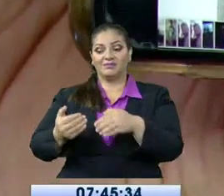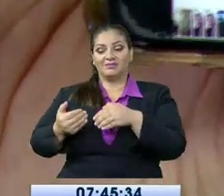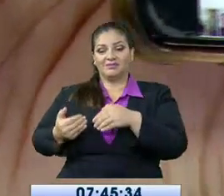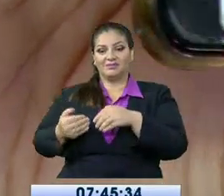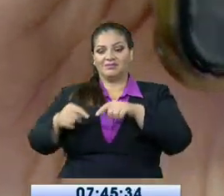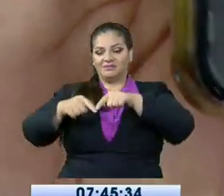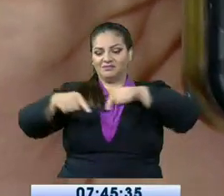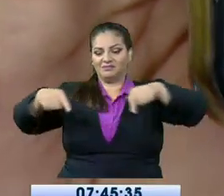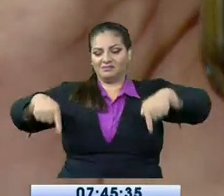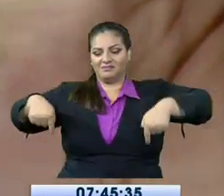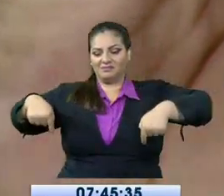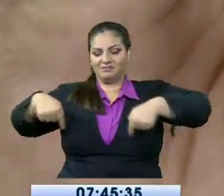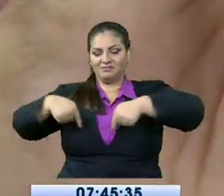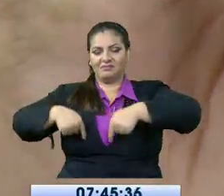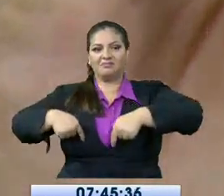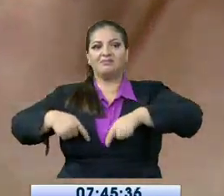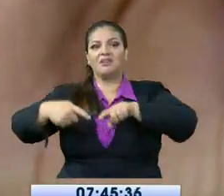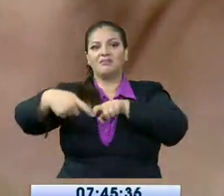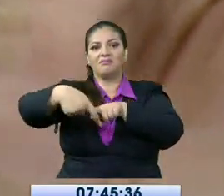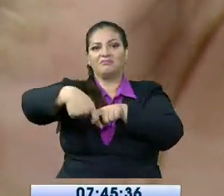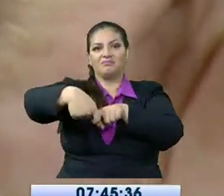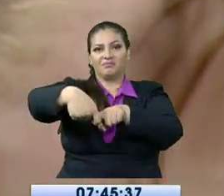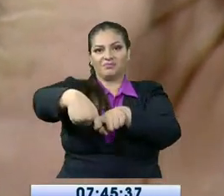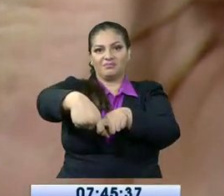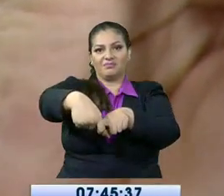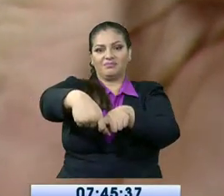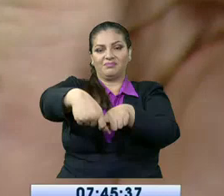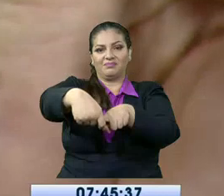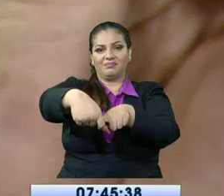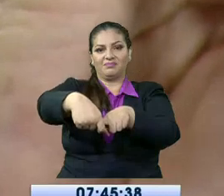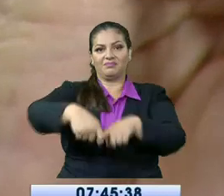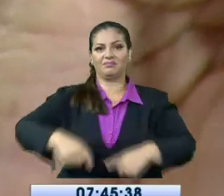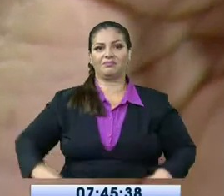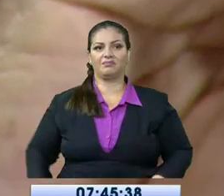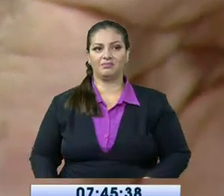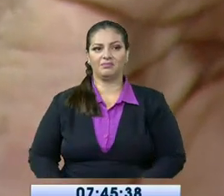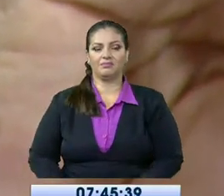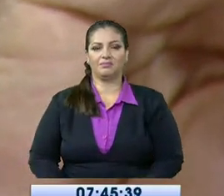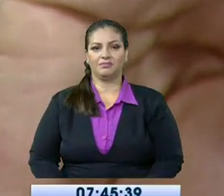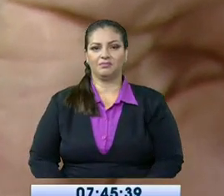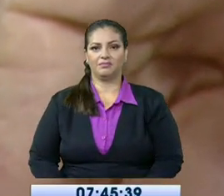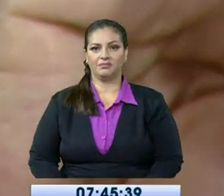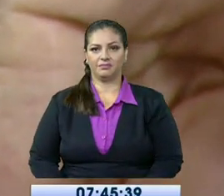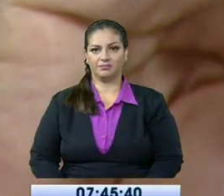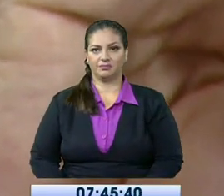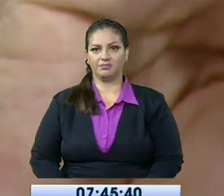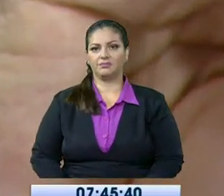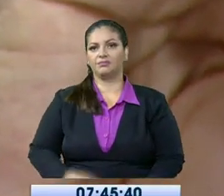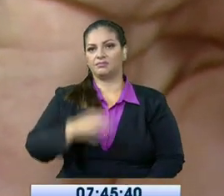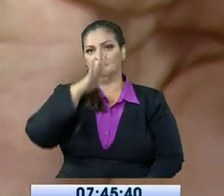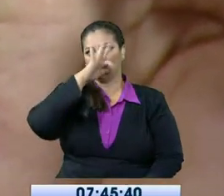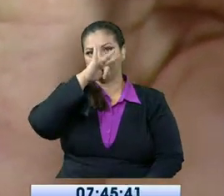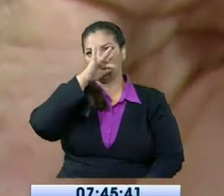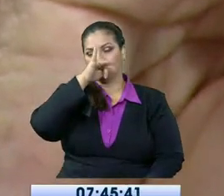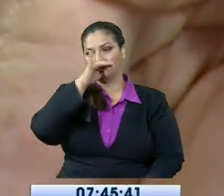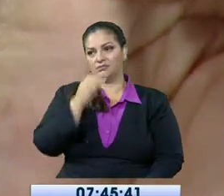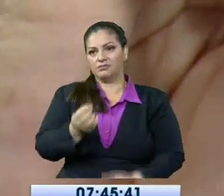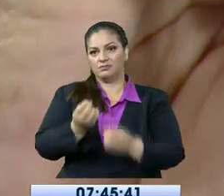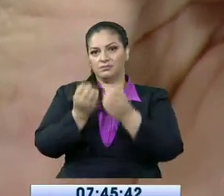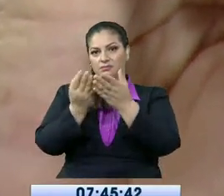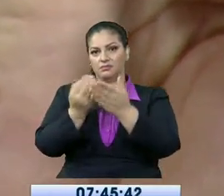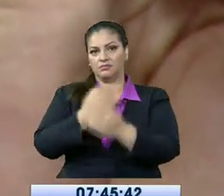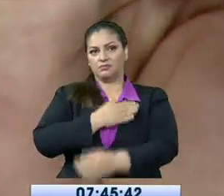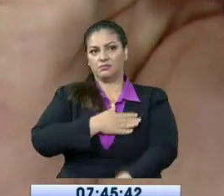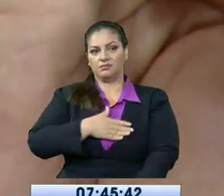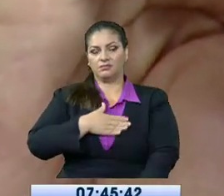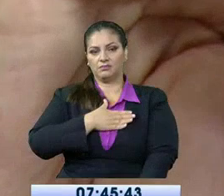está de moda. Les dejo la ¿cómo se llama? La tarea de las señoras de la ATM. Ya está. Ya está.